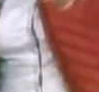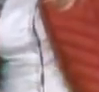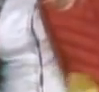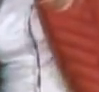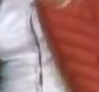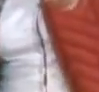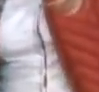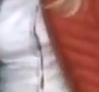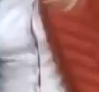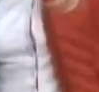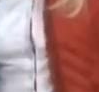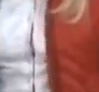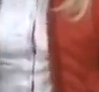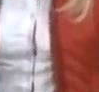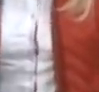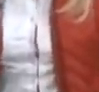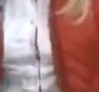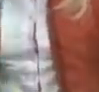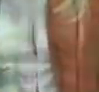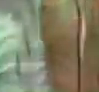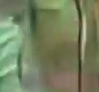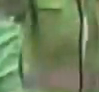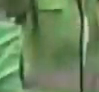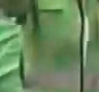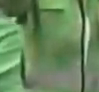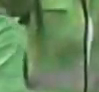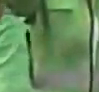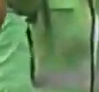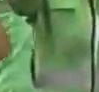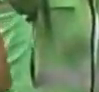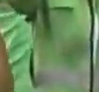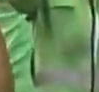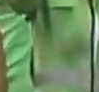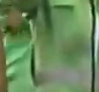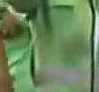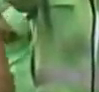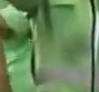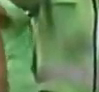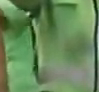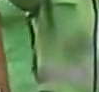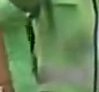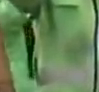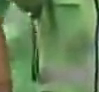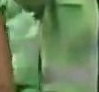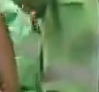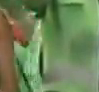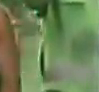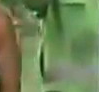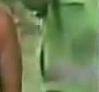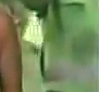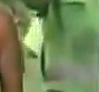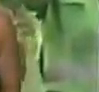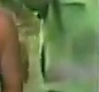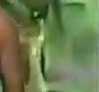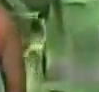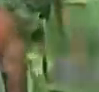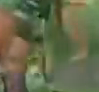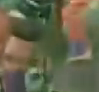Venezuela además, ha dicho el presidente Nicolás Maduro, fija récord con la vacunación del